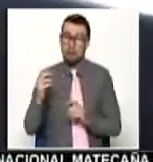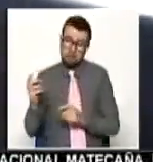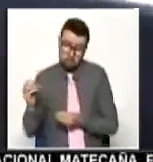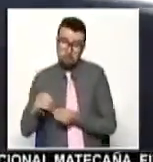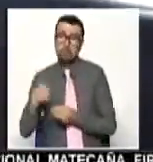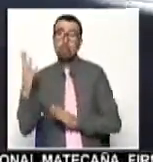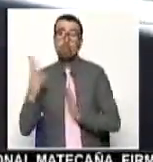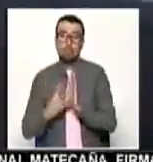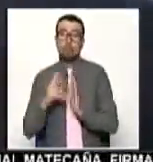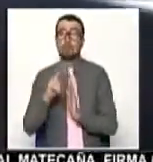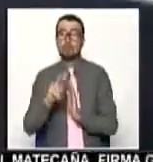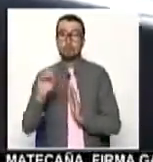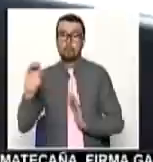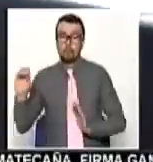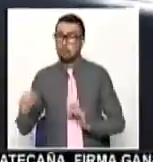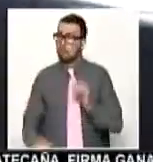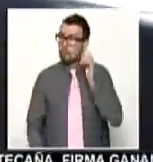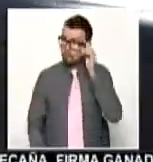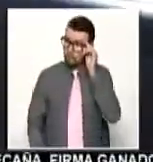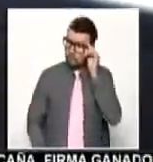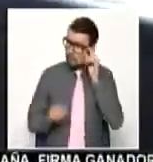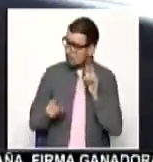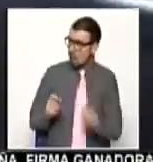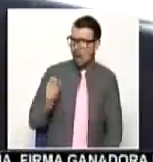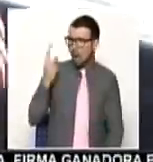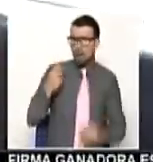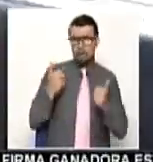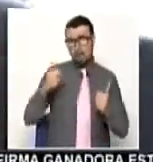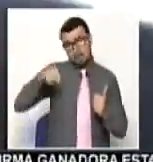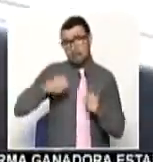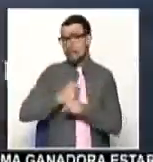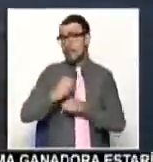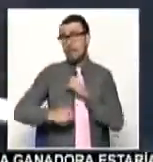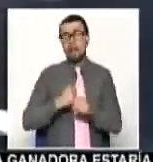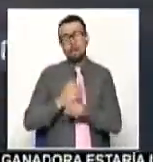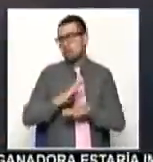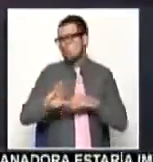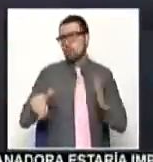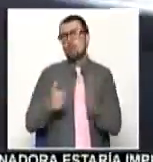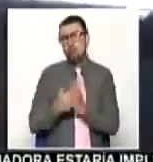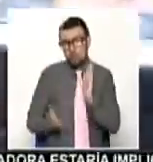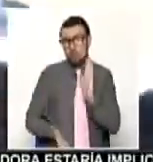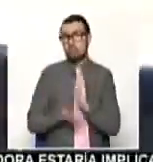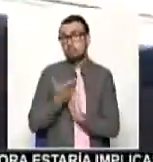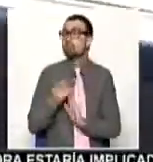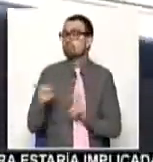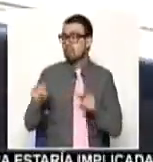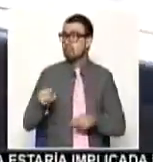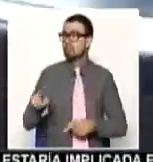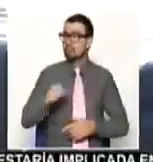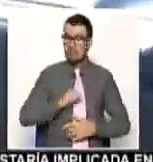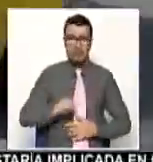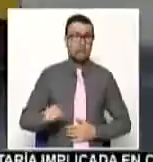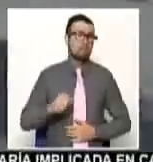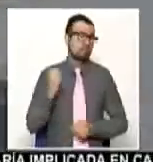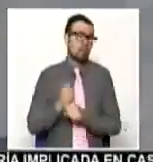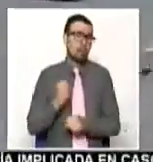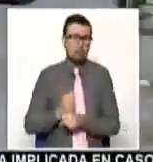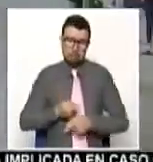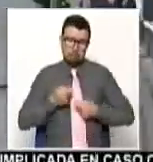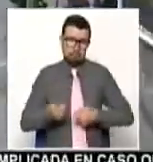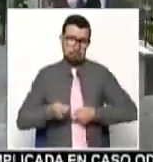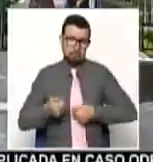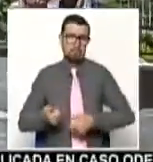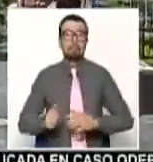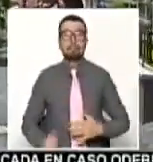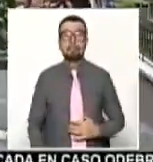es algo muy bueno porque pues igual todo subió este año y pues ellos también tienen derecho a su sustento diario. La